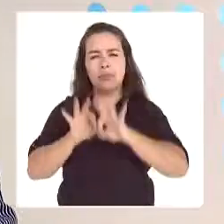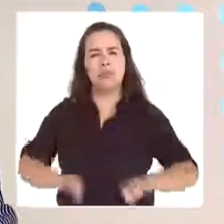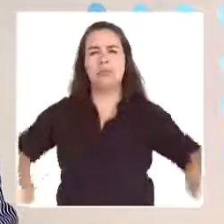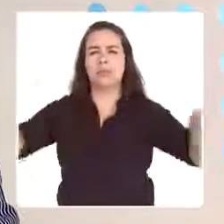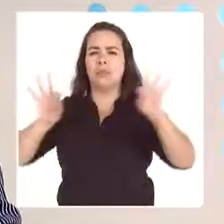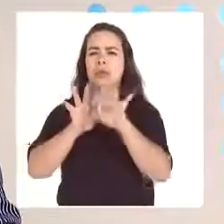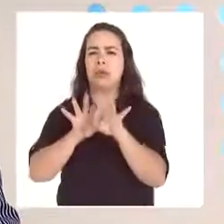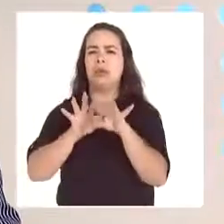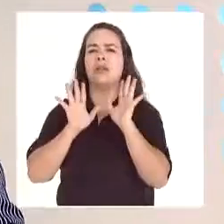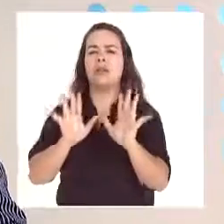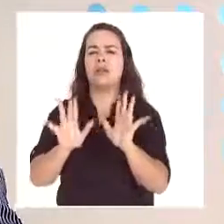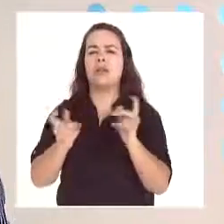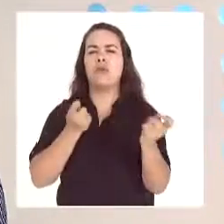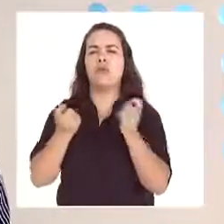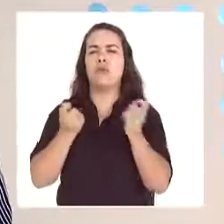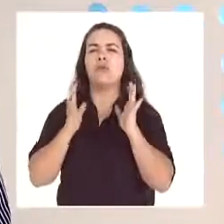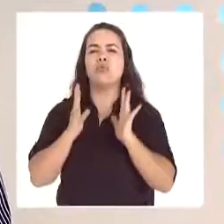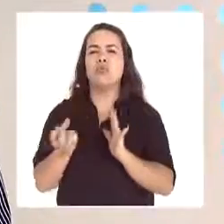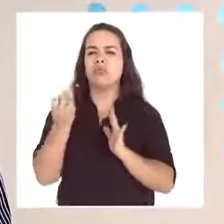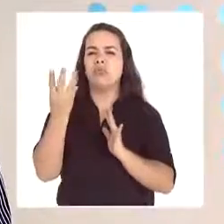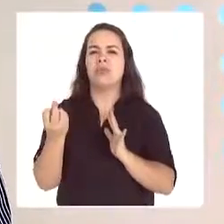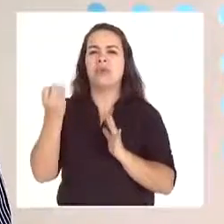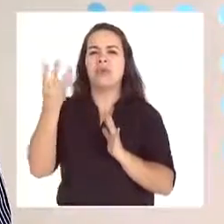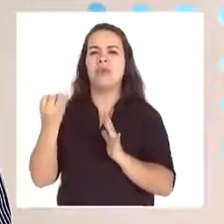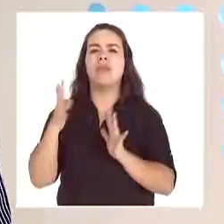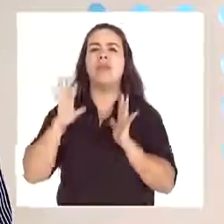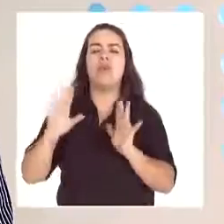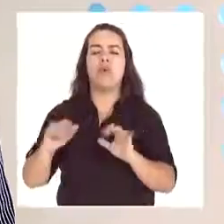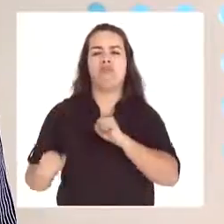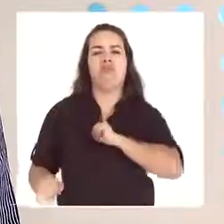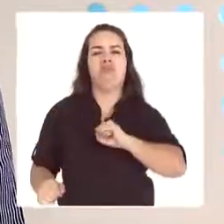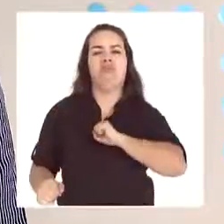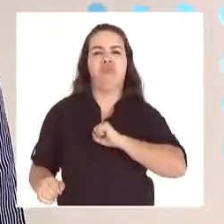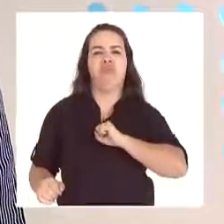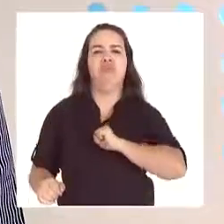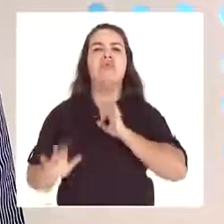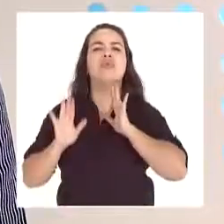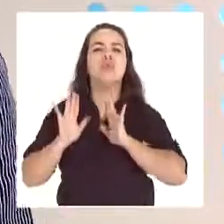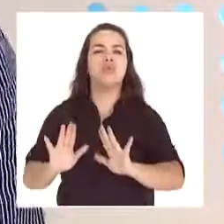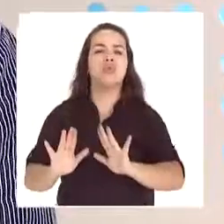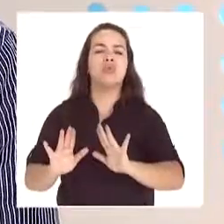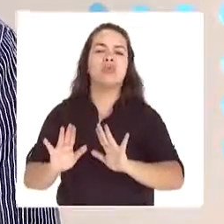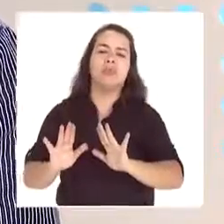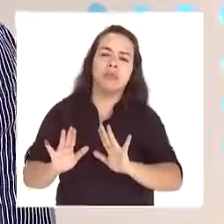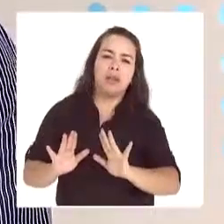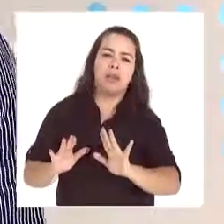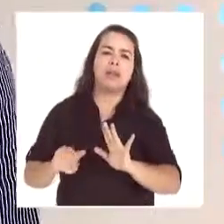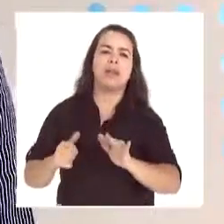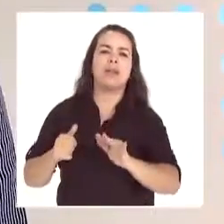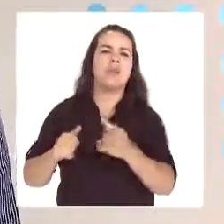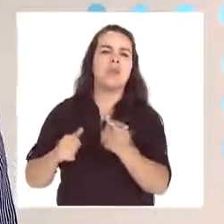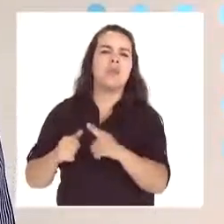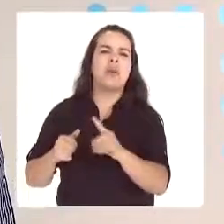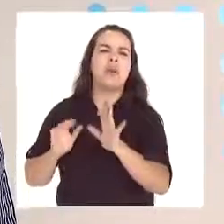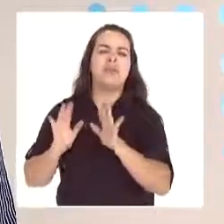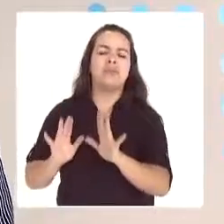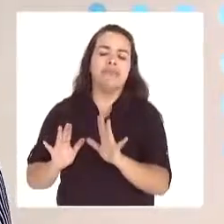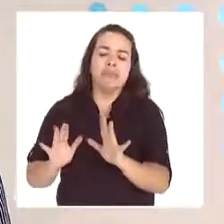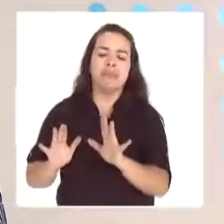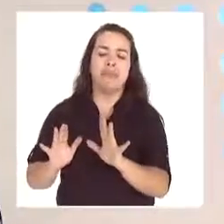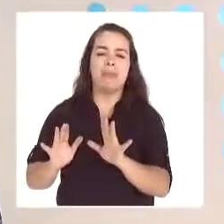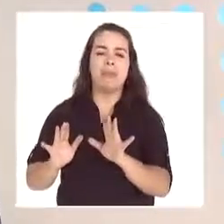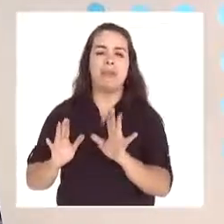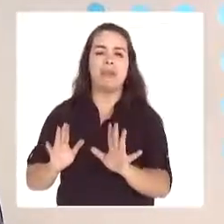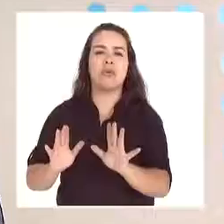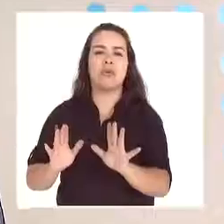el control de las cifras tensionales y el control del tono vascular, que es el eje renina-angiotensina-aldosterona.